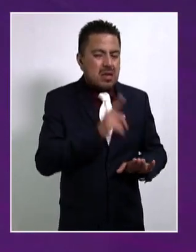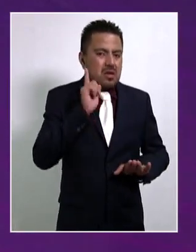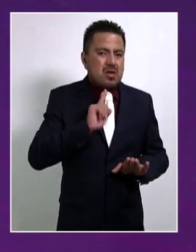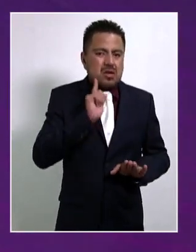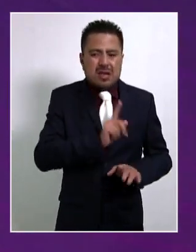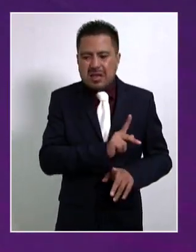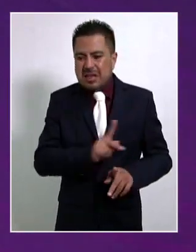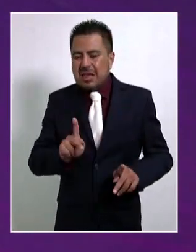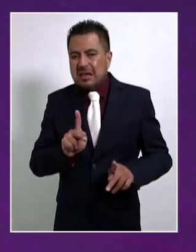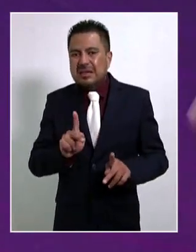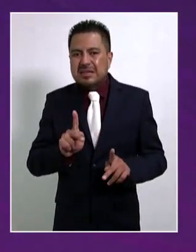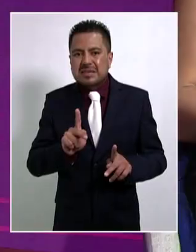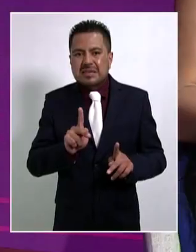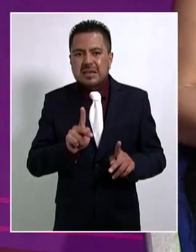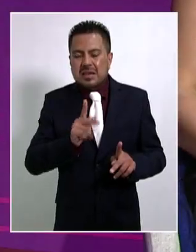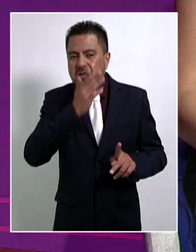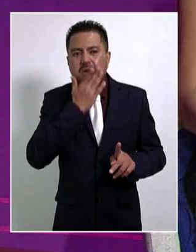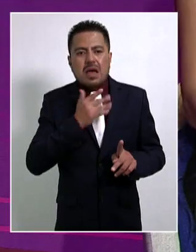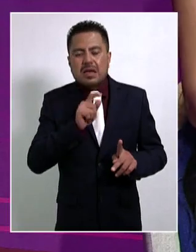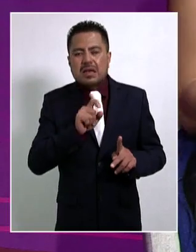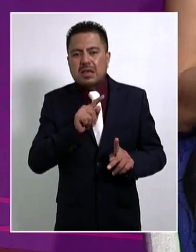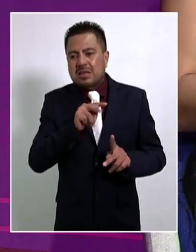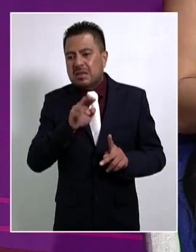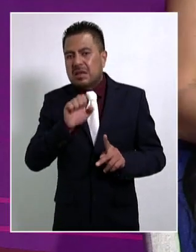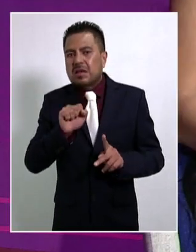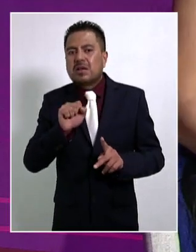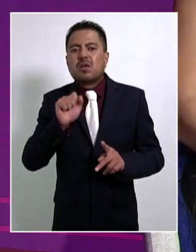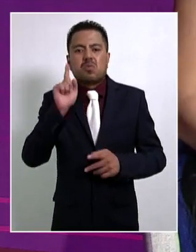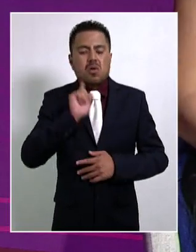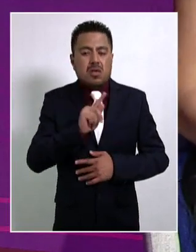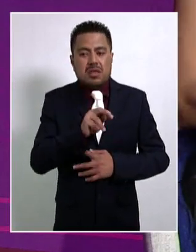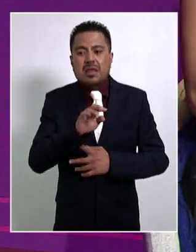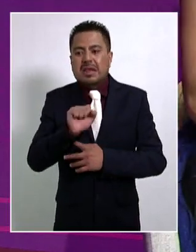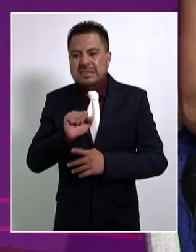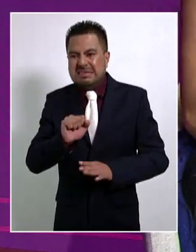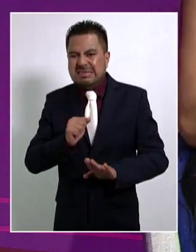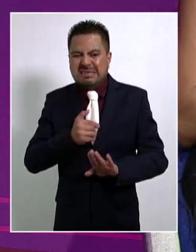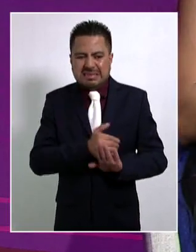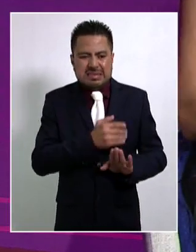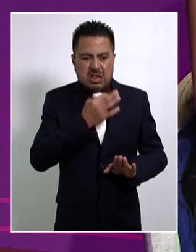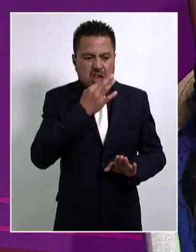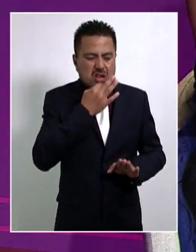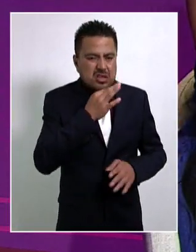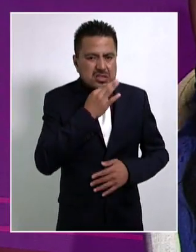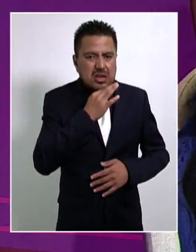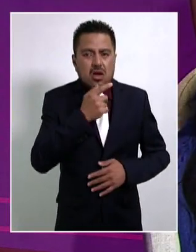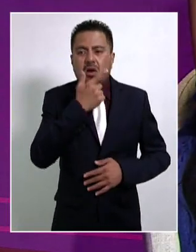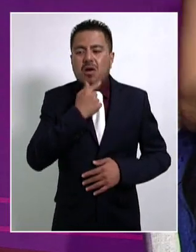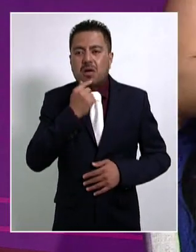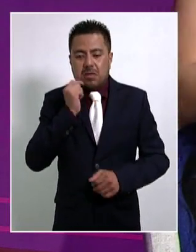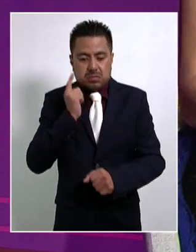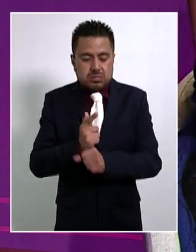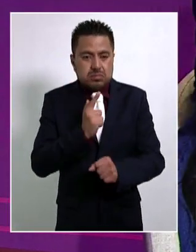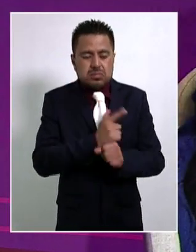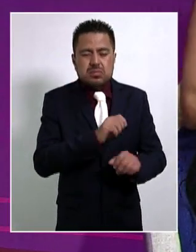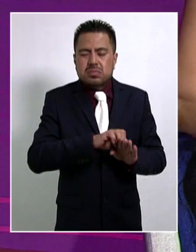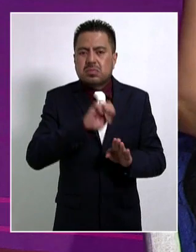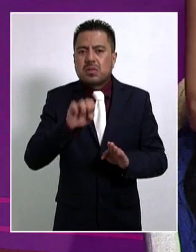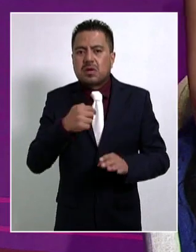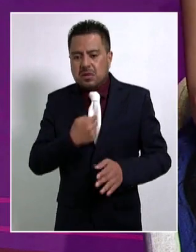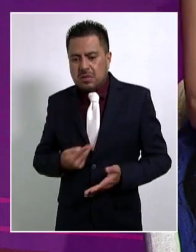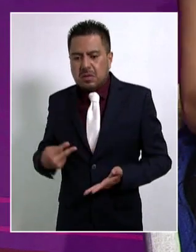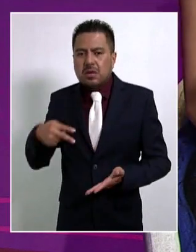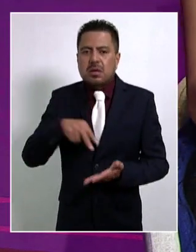mujer cisgénero, o sea, que no es trans, y hacia una mujer trans. Si un hombre se da cuenta, si yo me subo